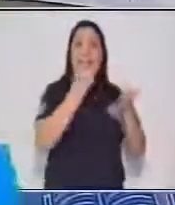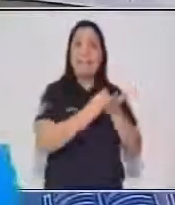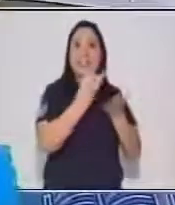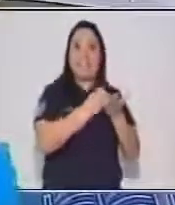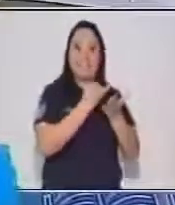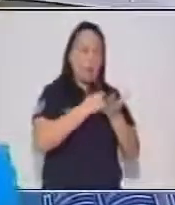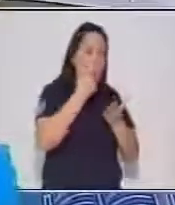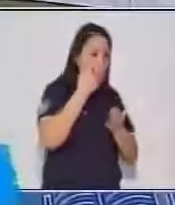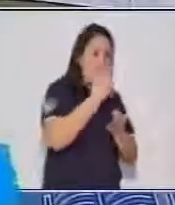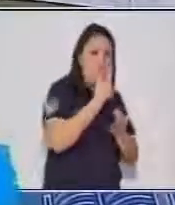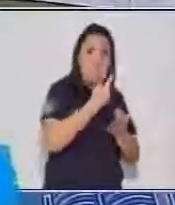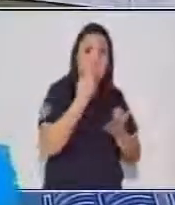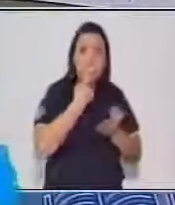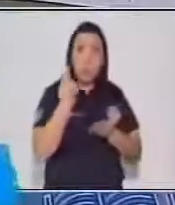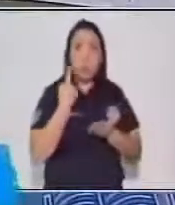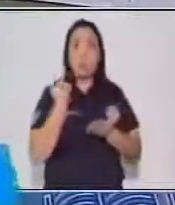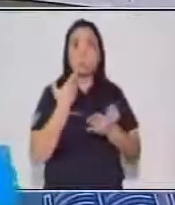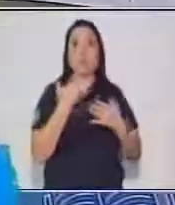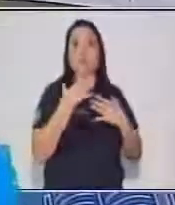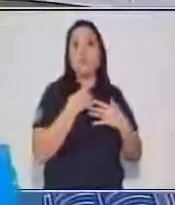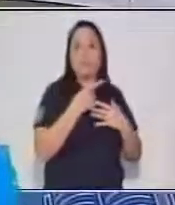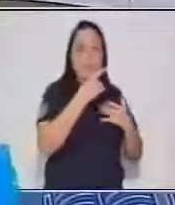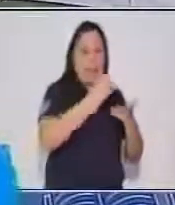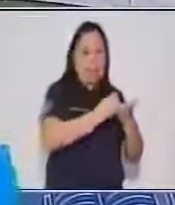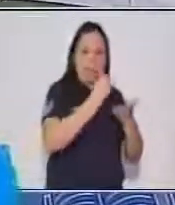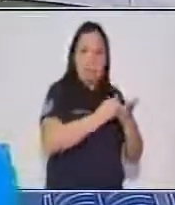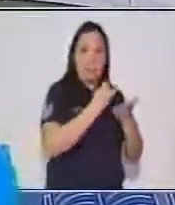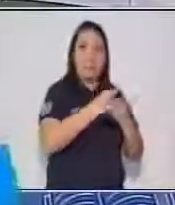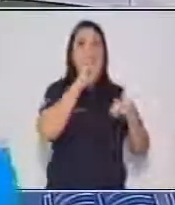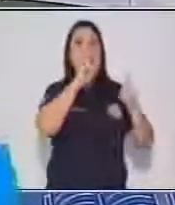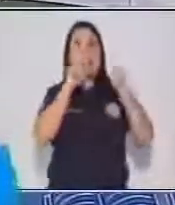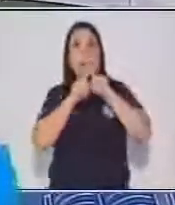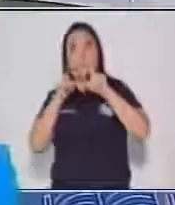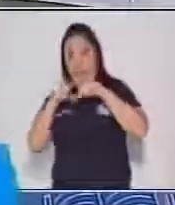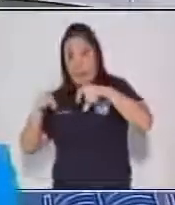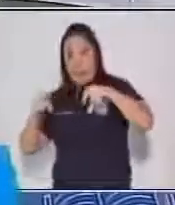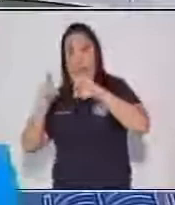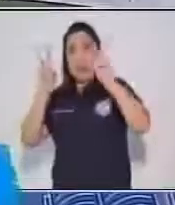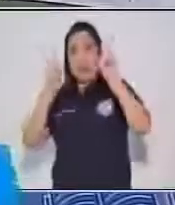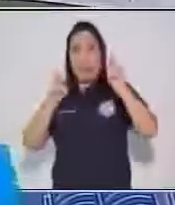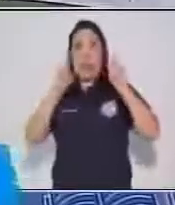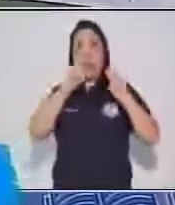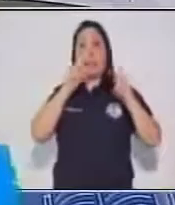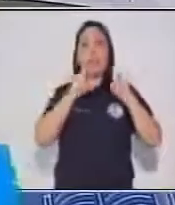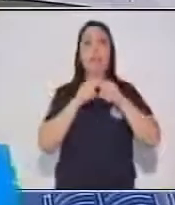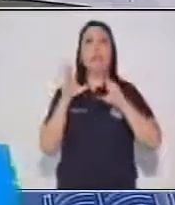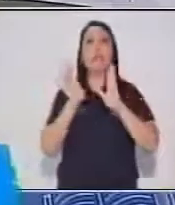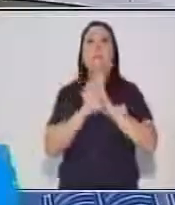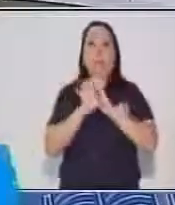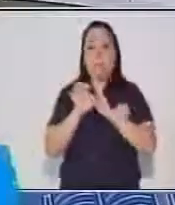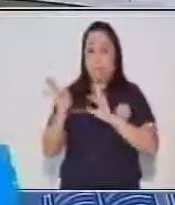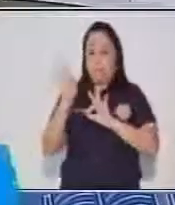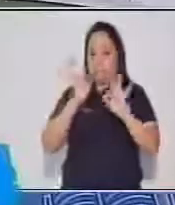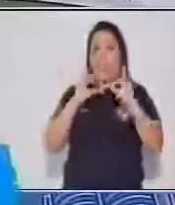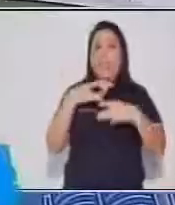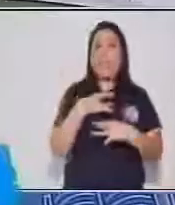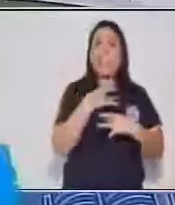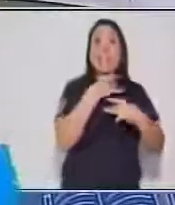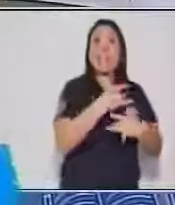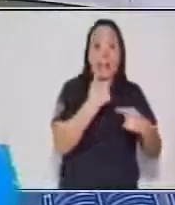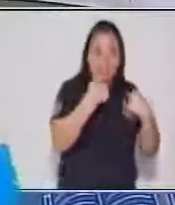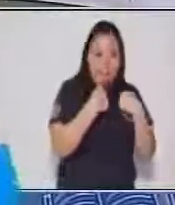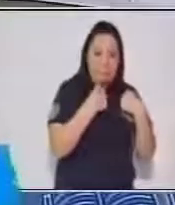donde buscar la información. Y también el tema debe de ser una selección de intereses, no solo de